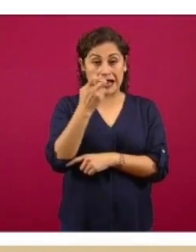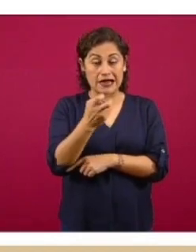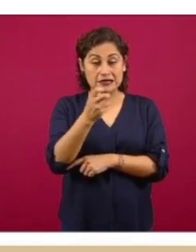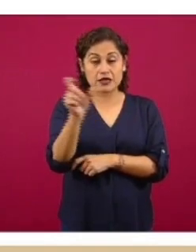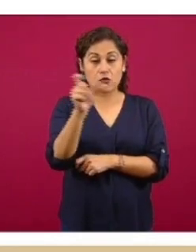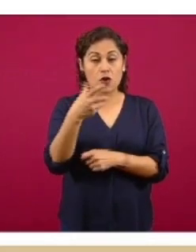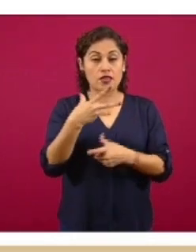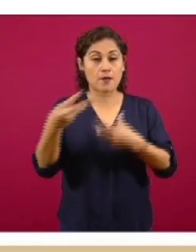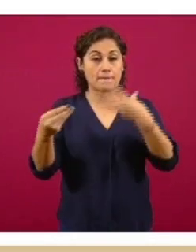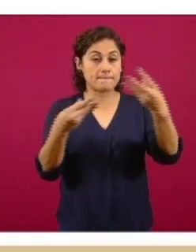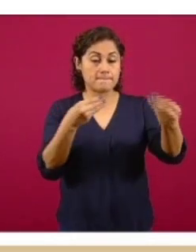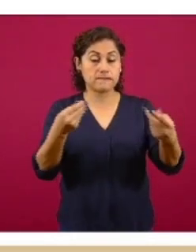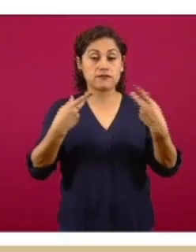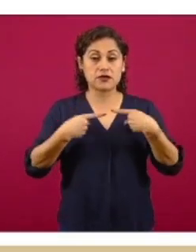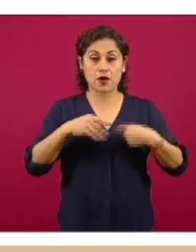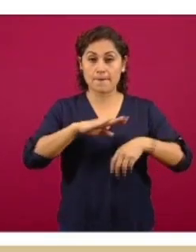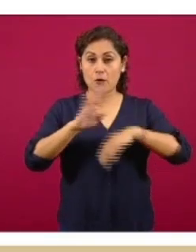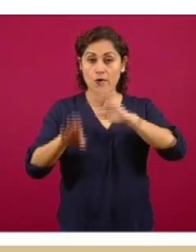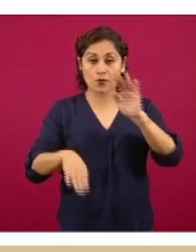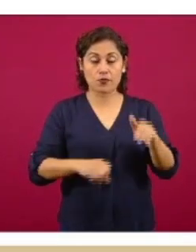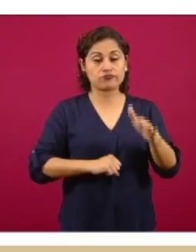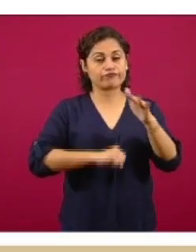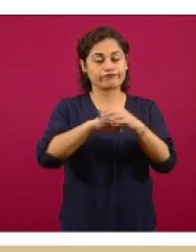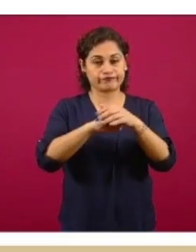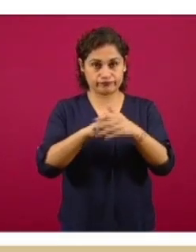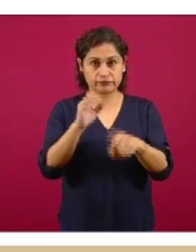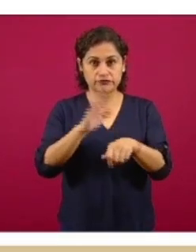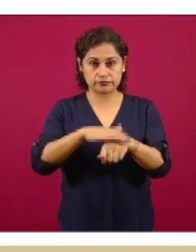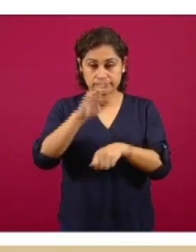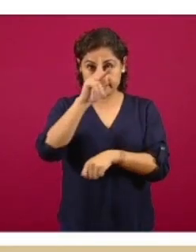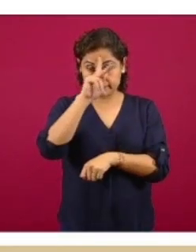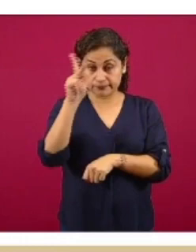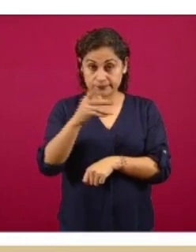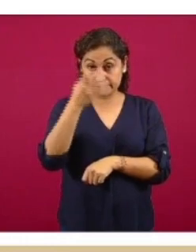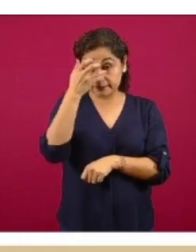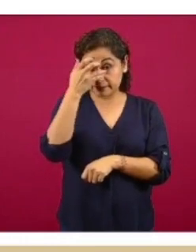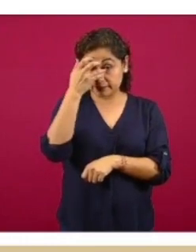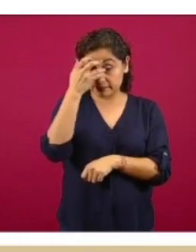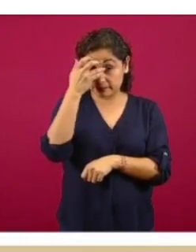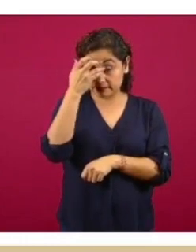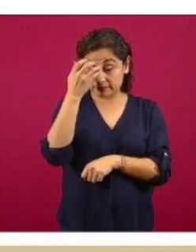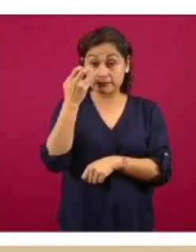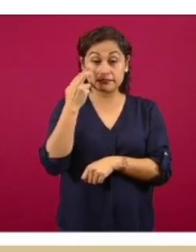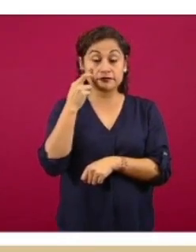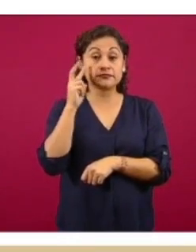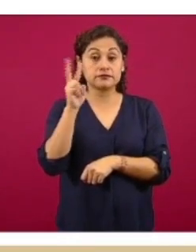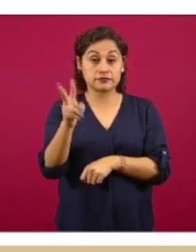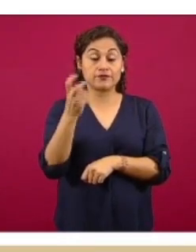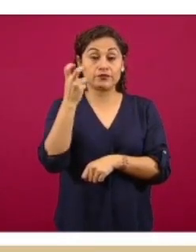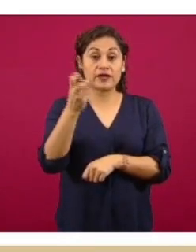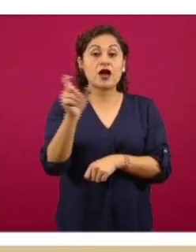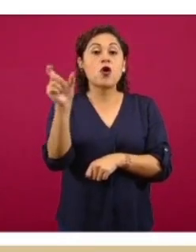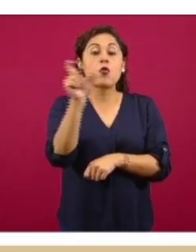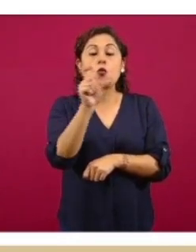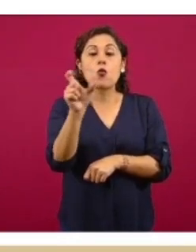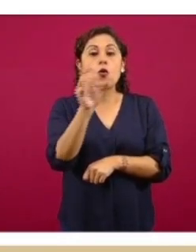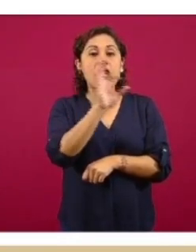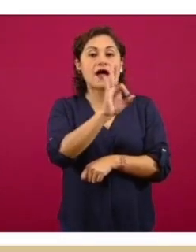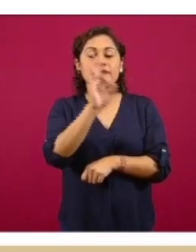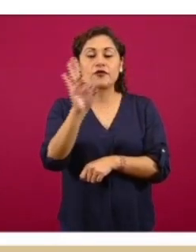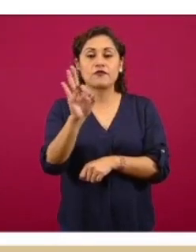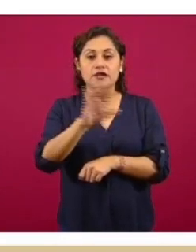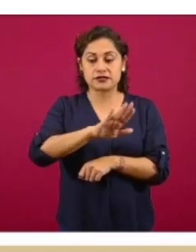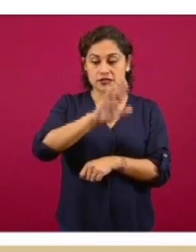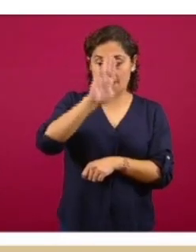máximo de defunciones en una sola semana. Esta gráfica está presentada por fecha de ocurrencia, el momento en que